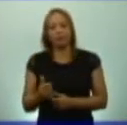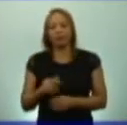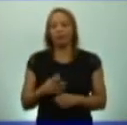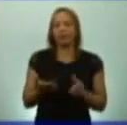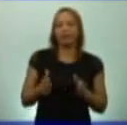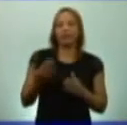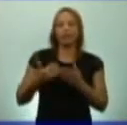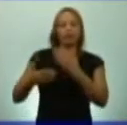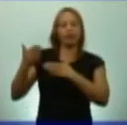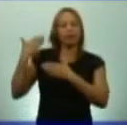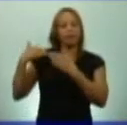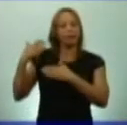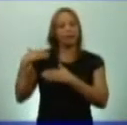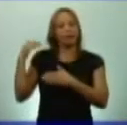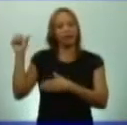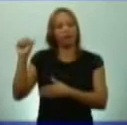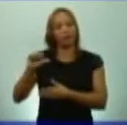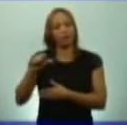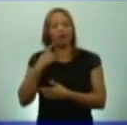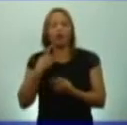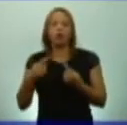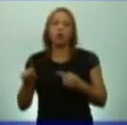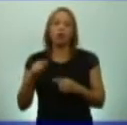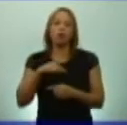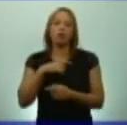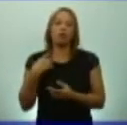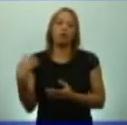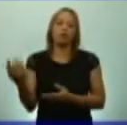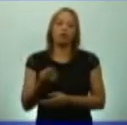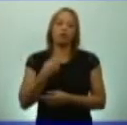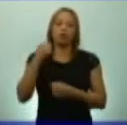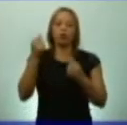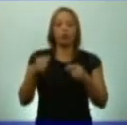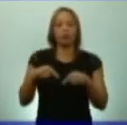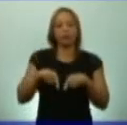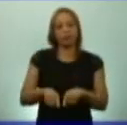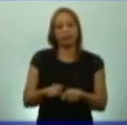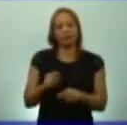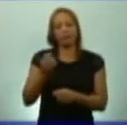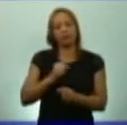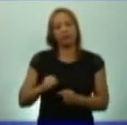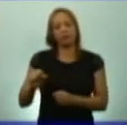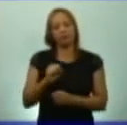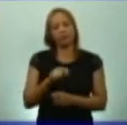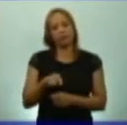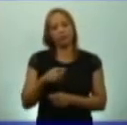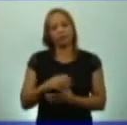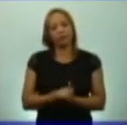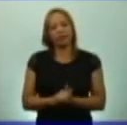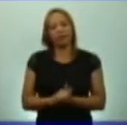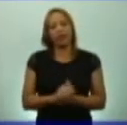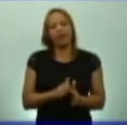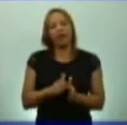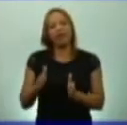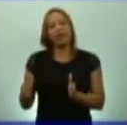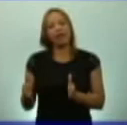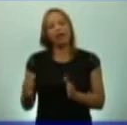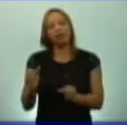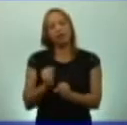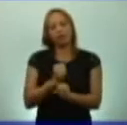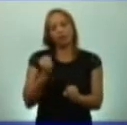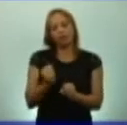el pasado capitalista como en el luminoso presente socialista, al lado de la clase